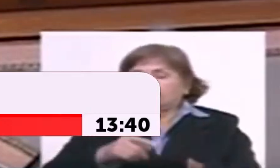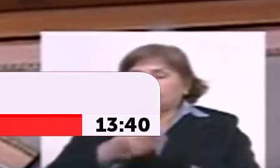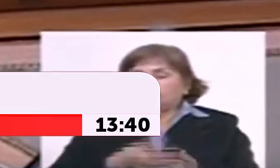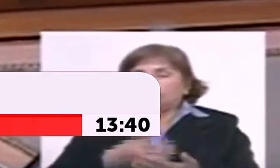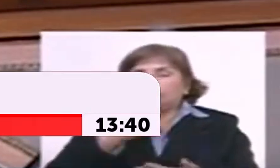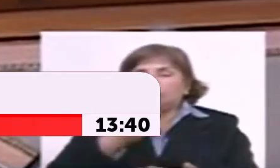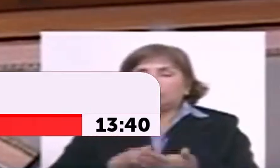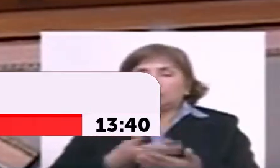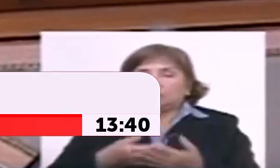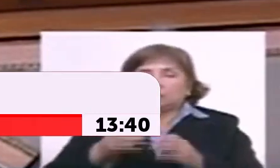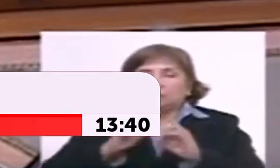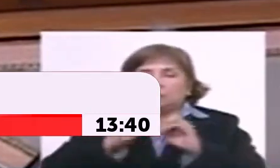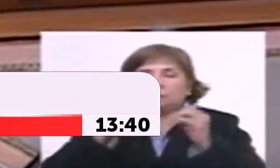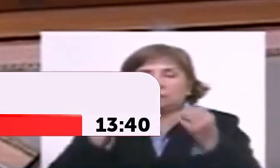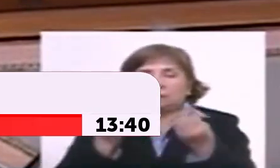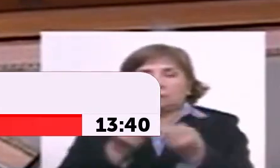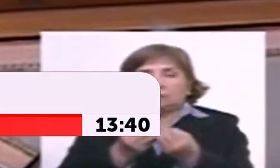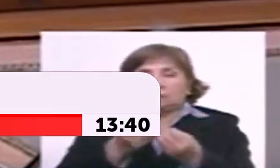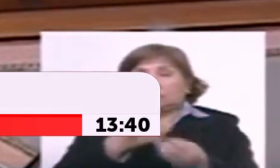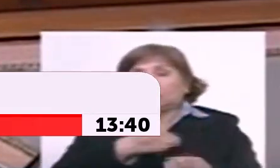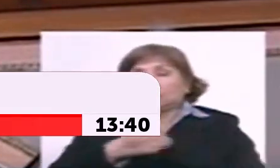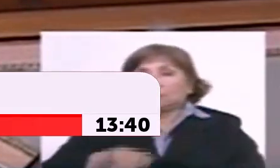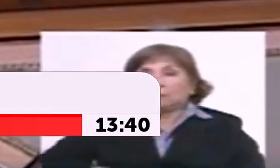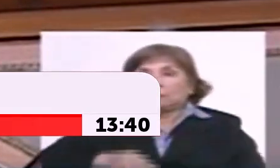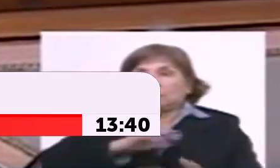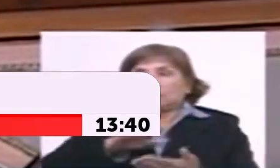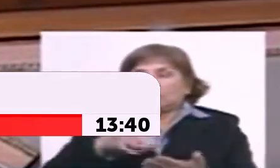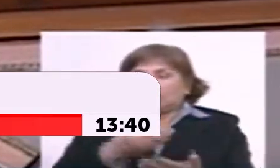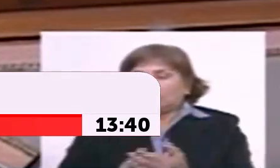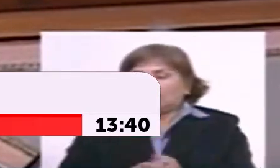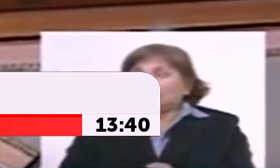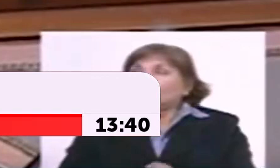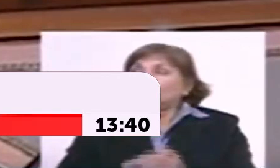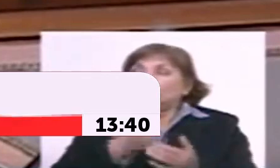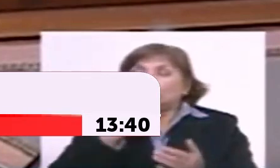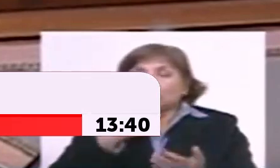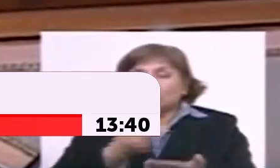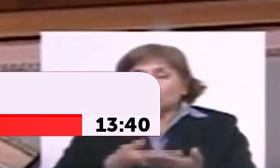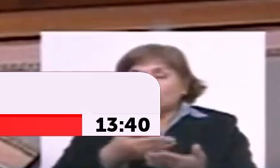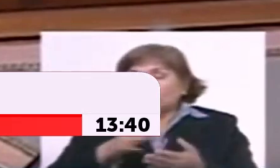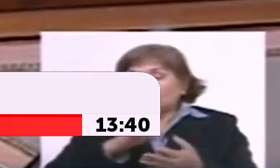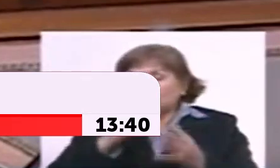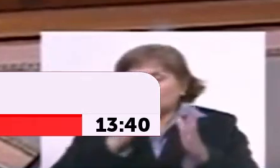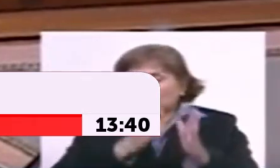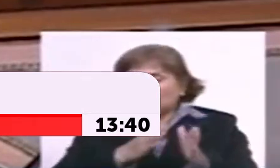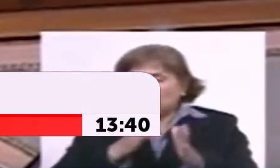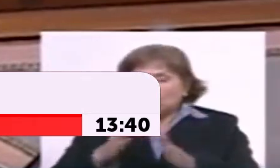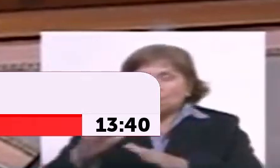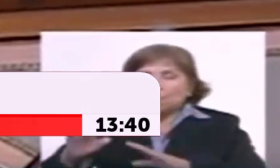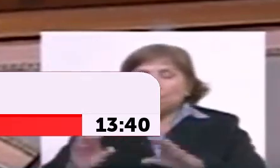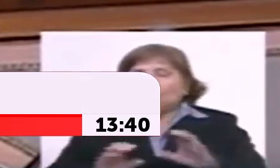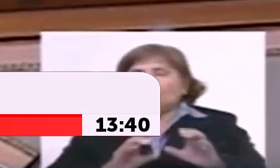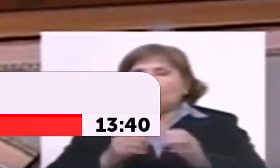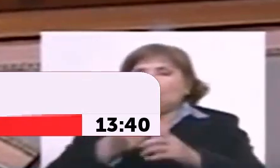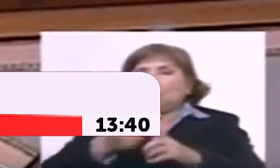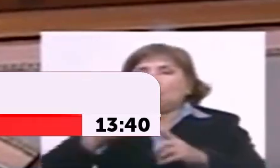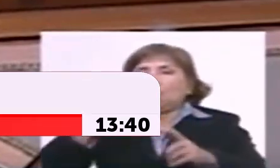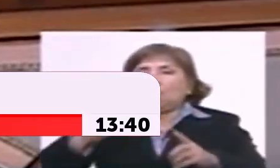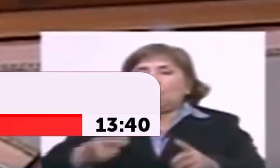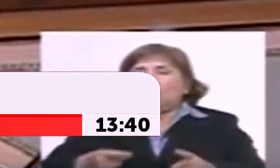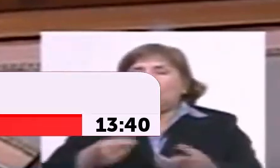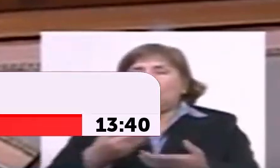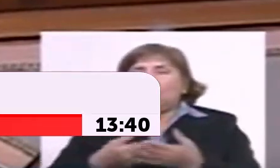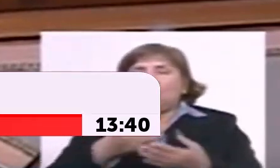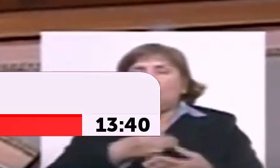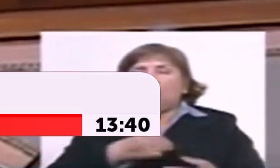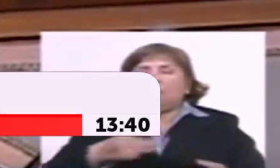9 de junio silva de entrevistas en diversos medios de comunicación entre ellos exitosas y exigiendo cuerpo locos por